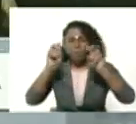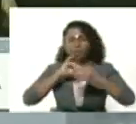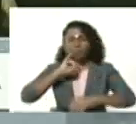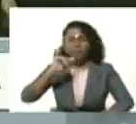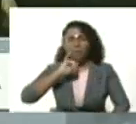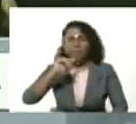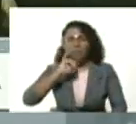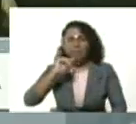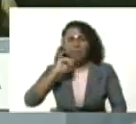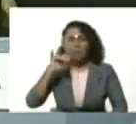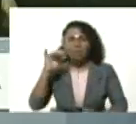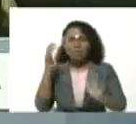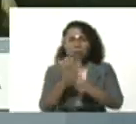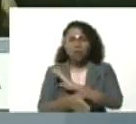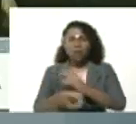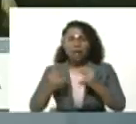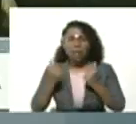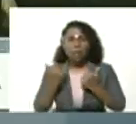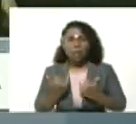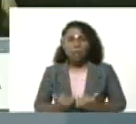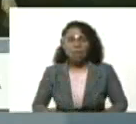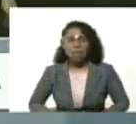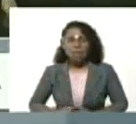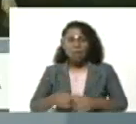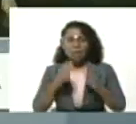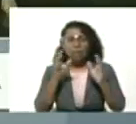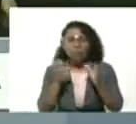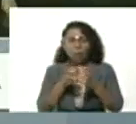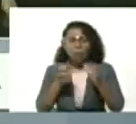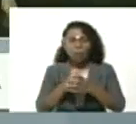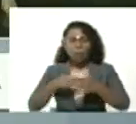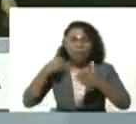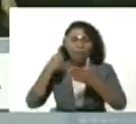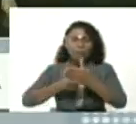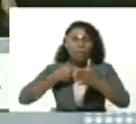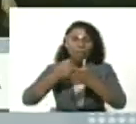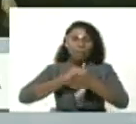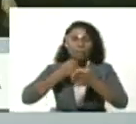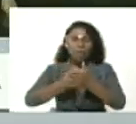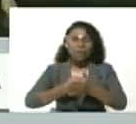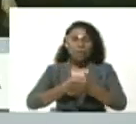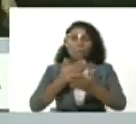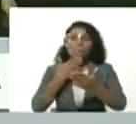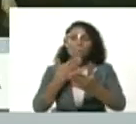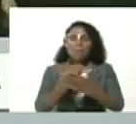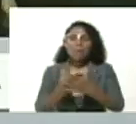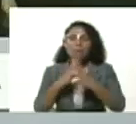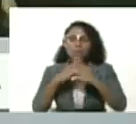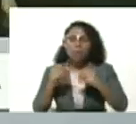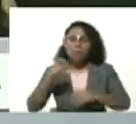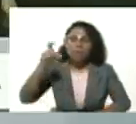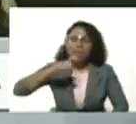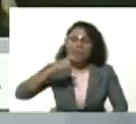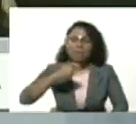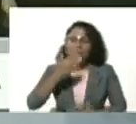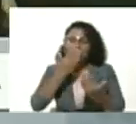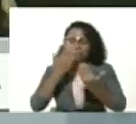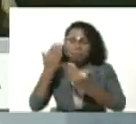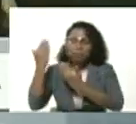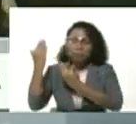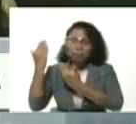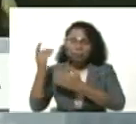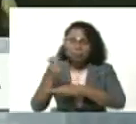noticias, nos actualice el parte de batalla y nos pida todo lo que necesite. Adelante,